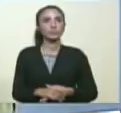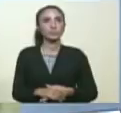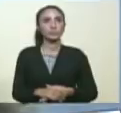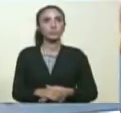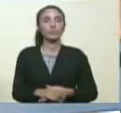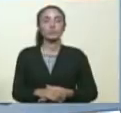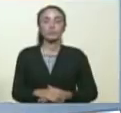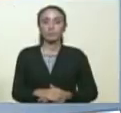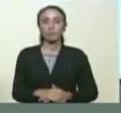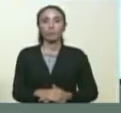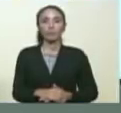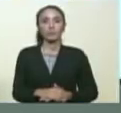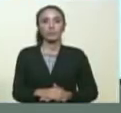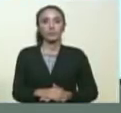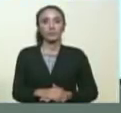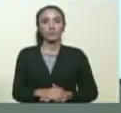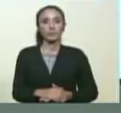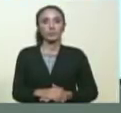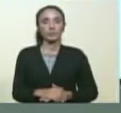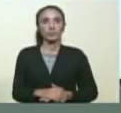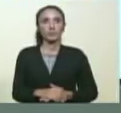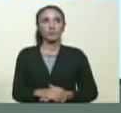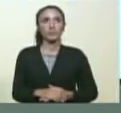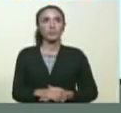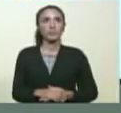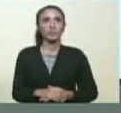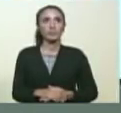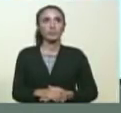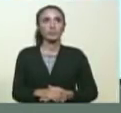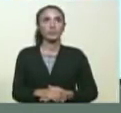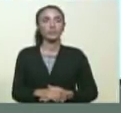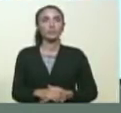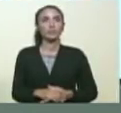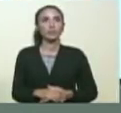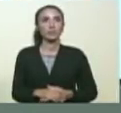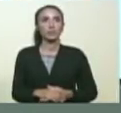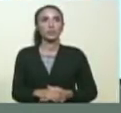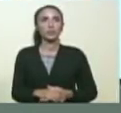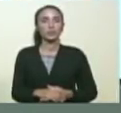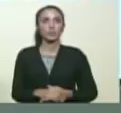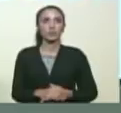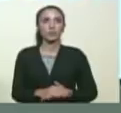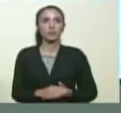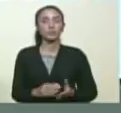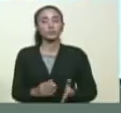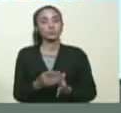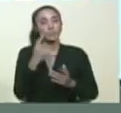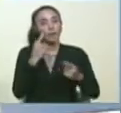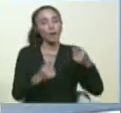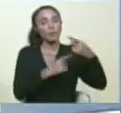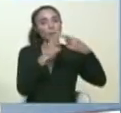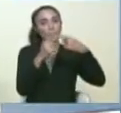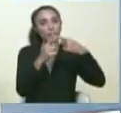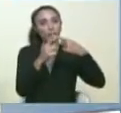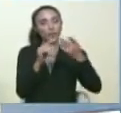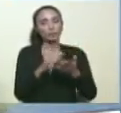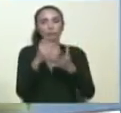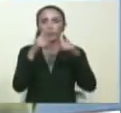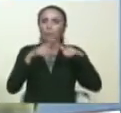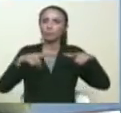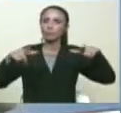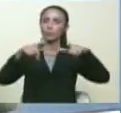Ya la cabeza de playa la tenemos en los CLAP. ¿Mm? En primer lugar, ir a una